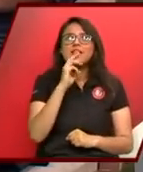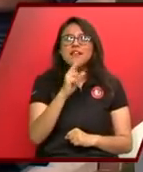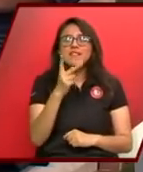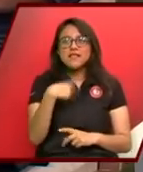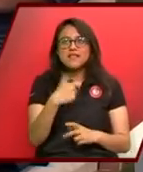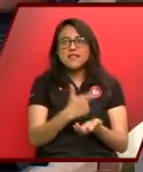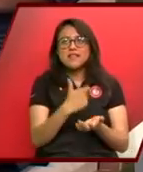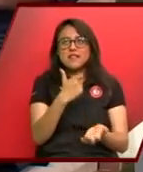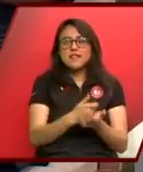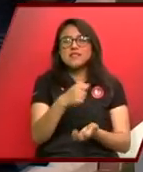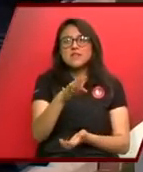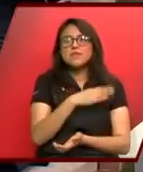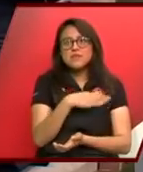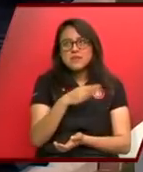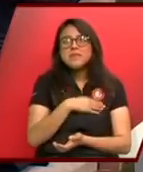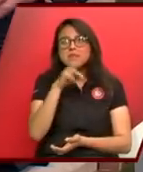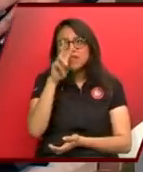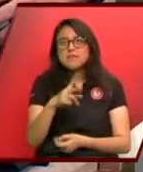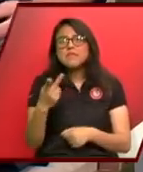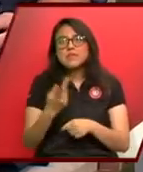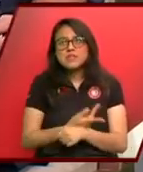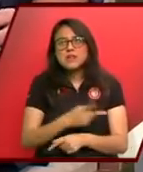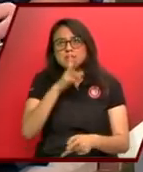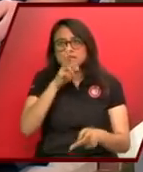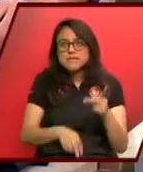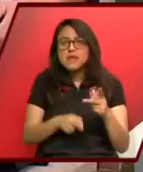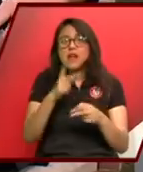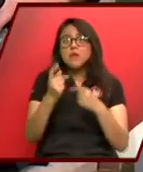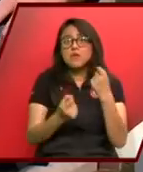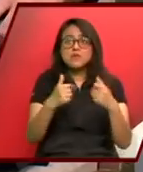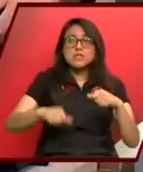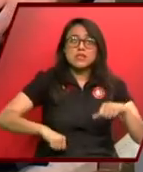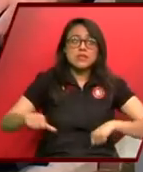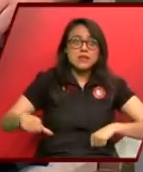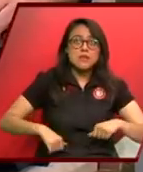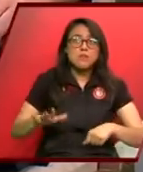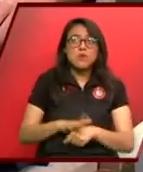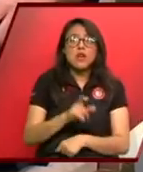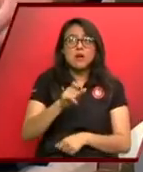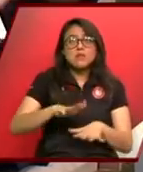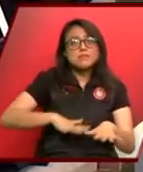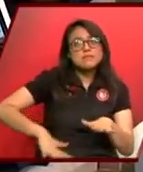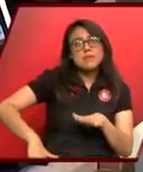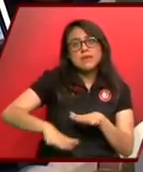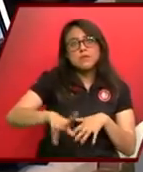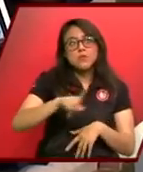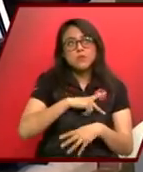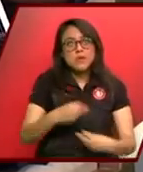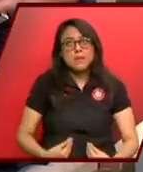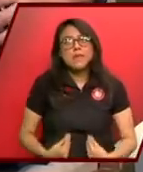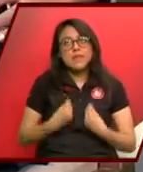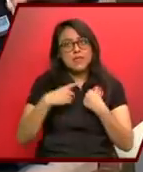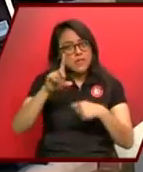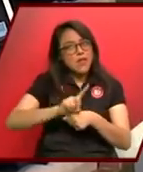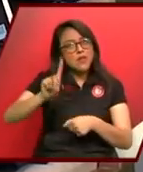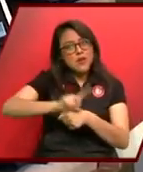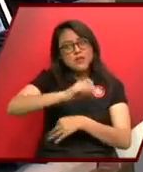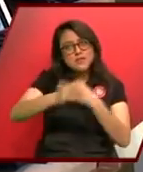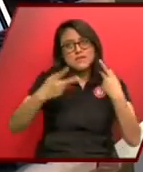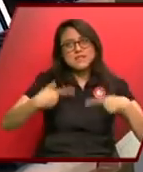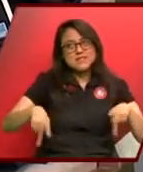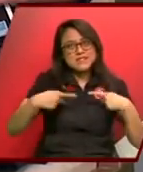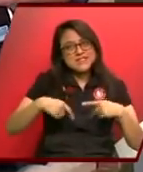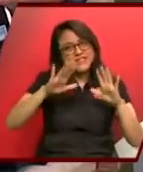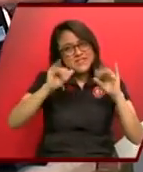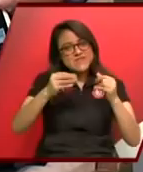nos va a traer economía. Parece que no, pero si no hay mucha economía, es suspender algunas actividades, porque el agua es básica en la vida del día a día de todos los